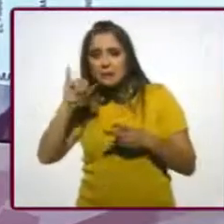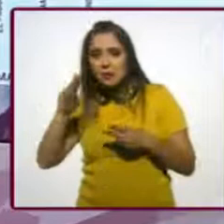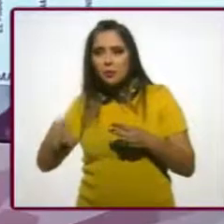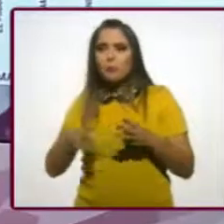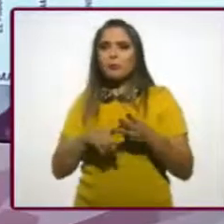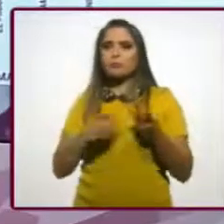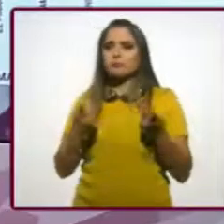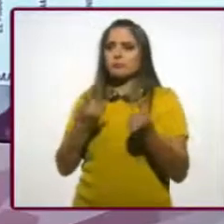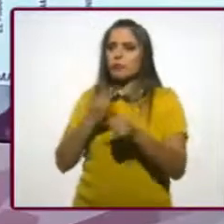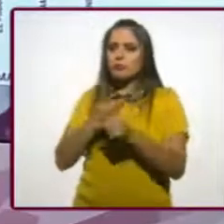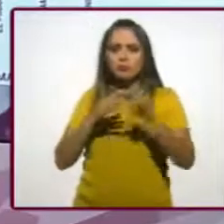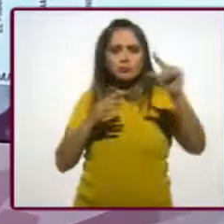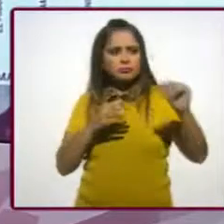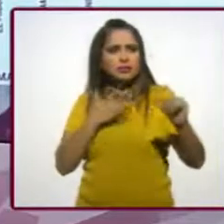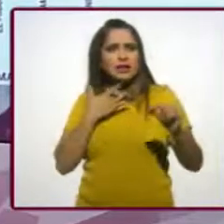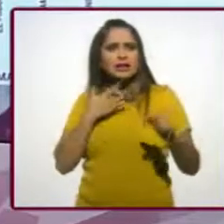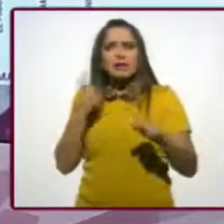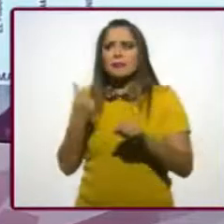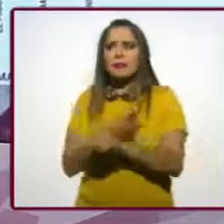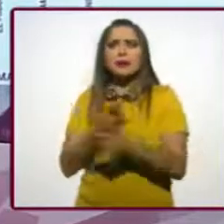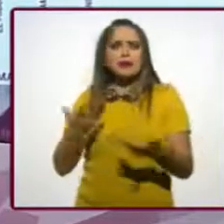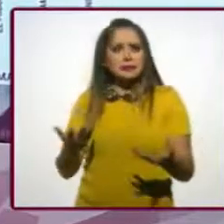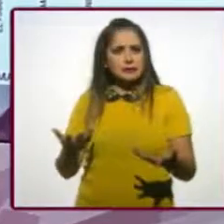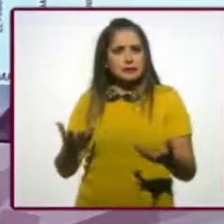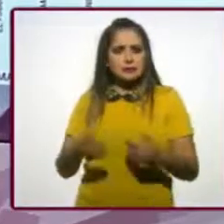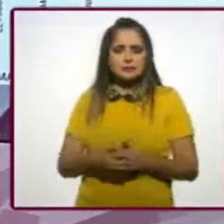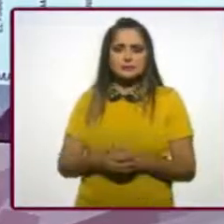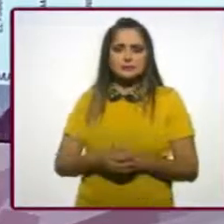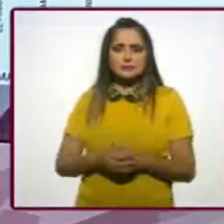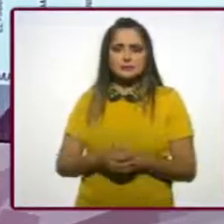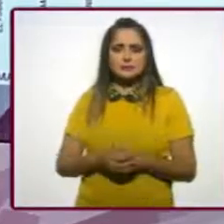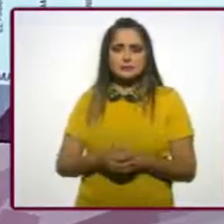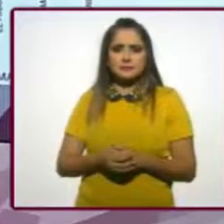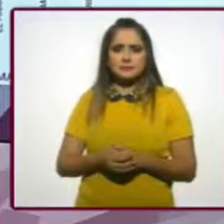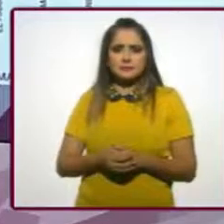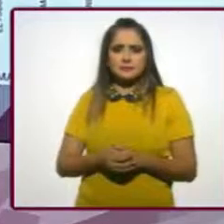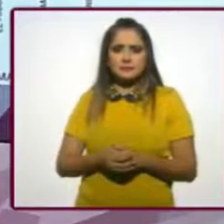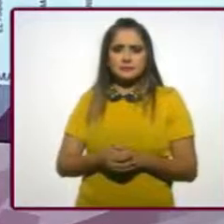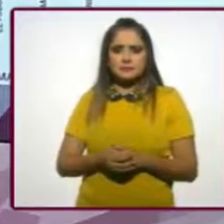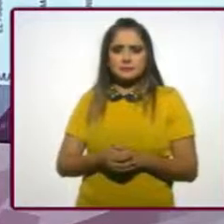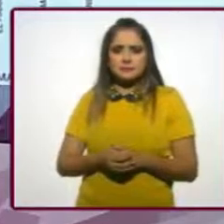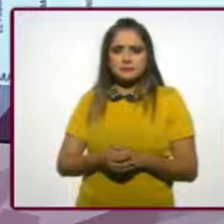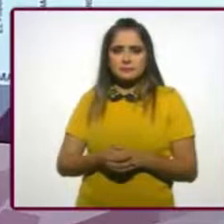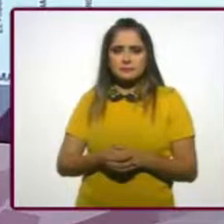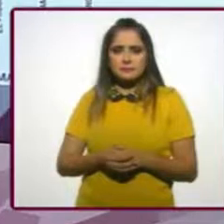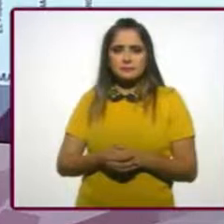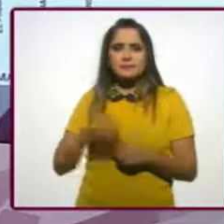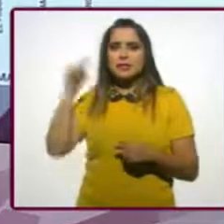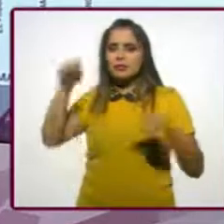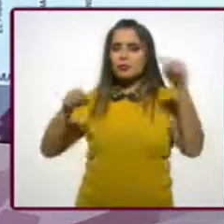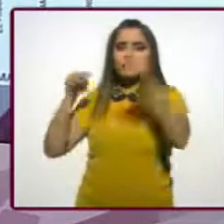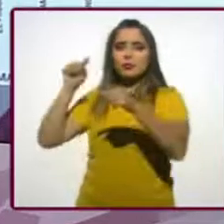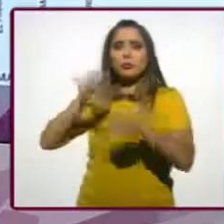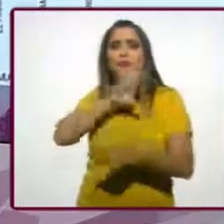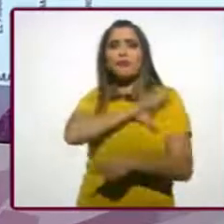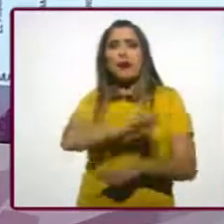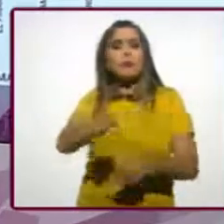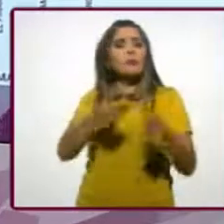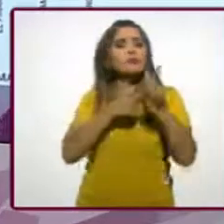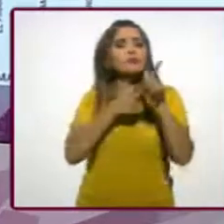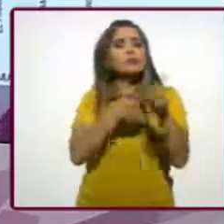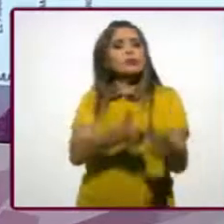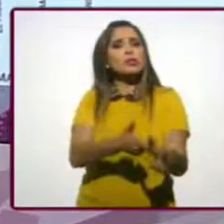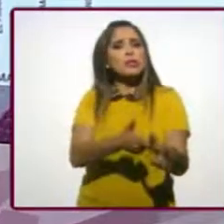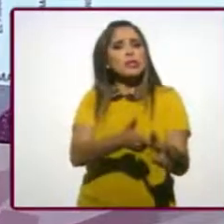A lo que voy con esto es, la pregunta es por qué no ha afectado al parecer sus niveles de popularidad, y creo que tenemos